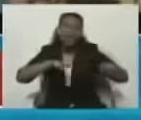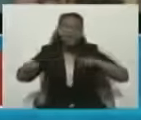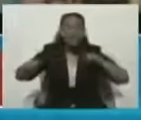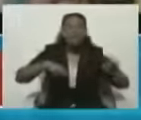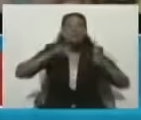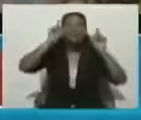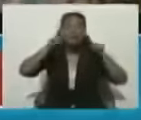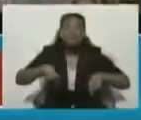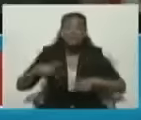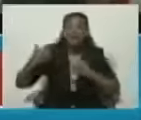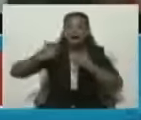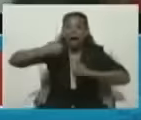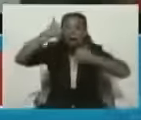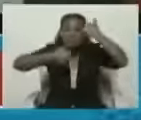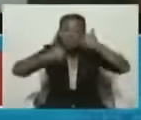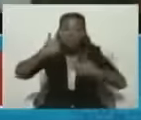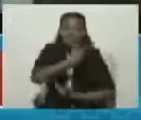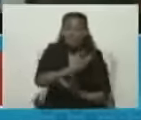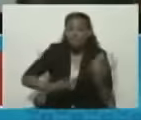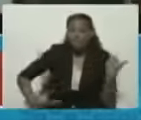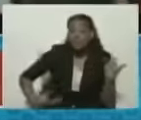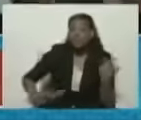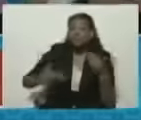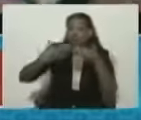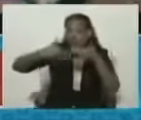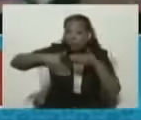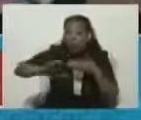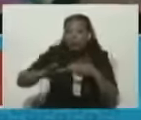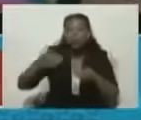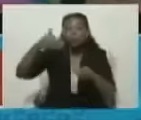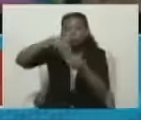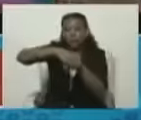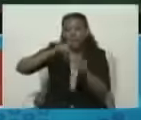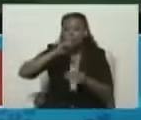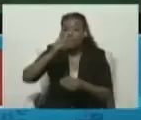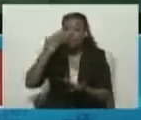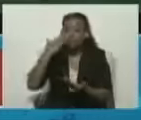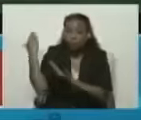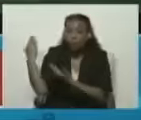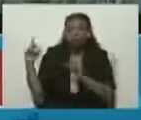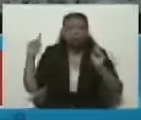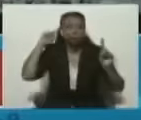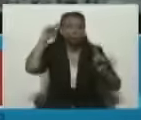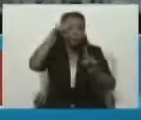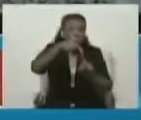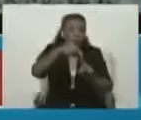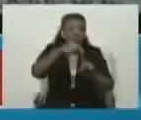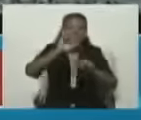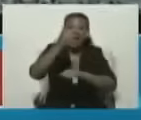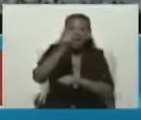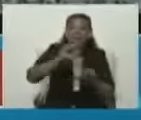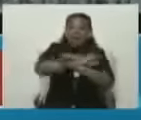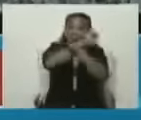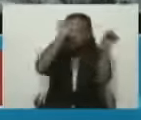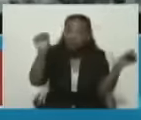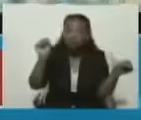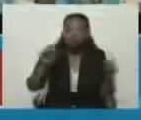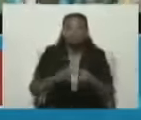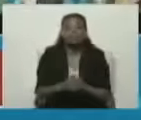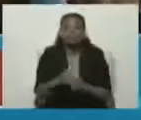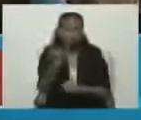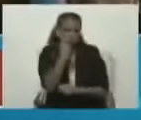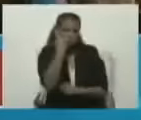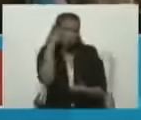con nuestro candidato, todo el territorio de la Gran Caracas desde las 10 de la mañana. Y no